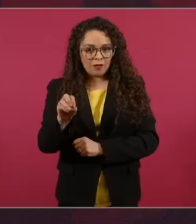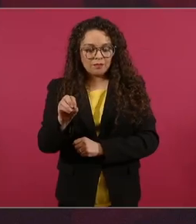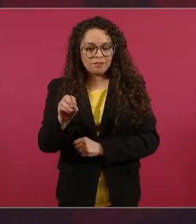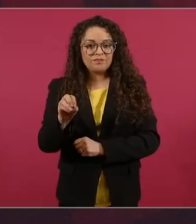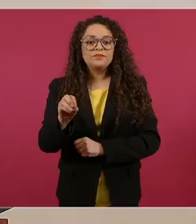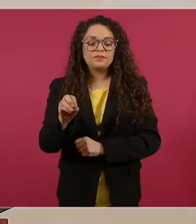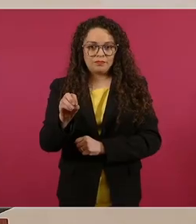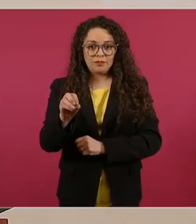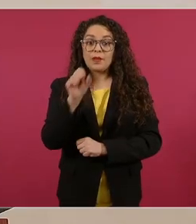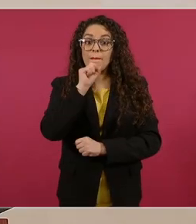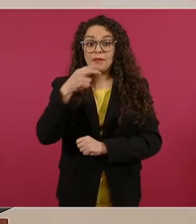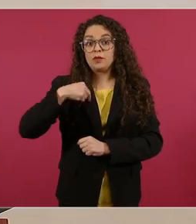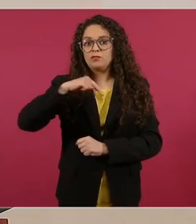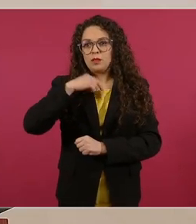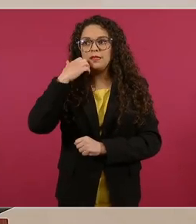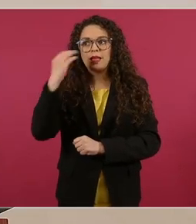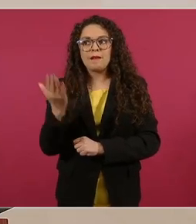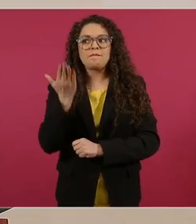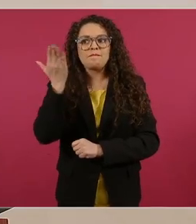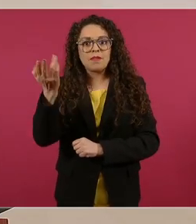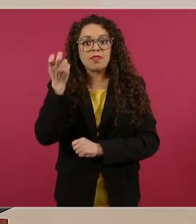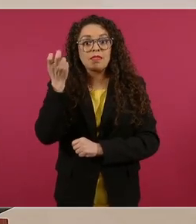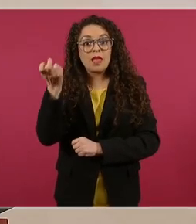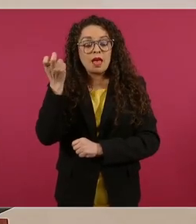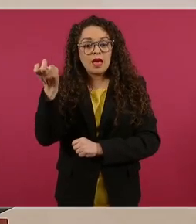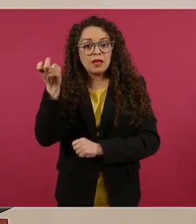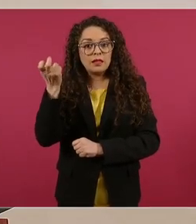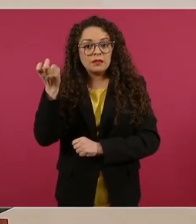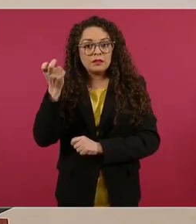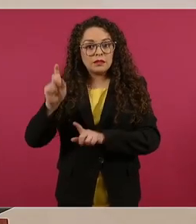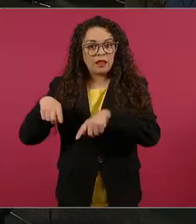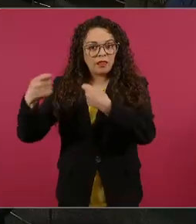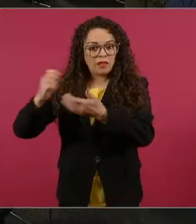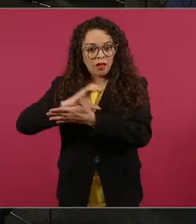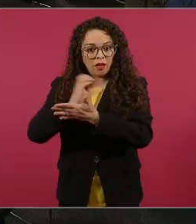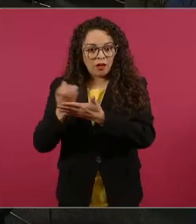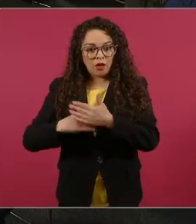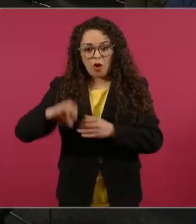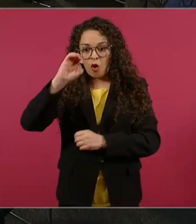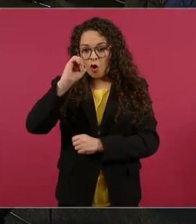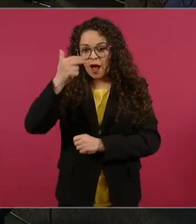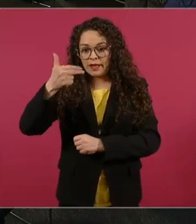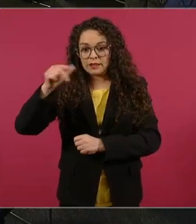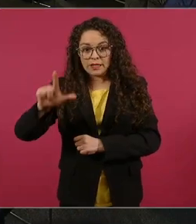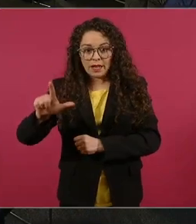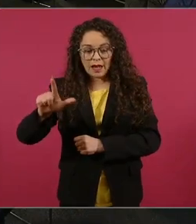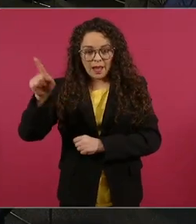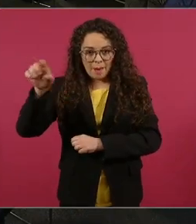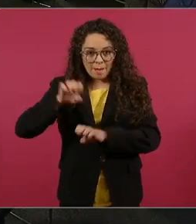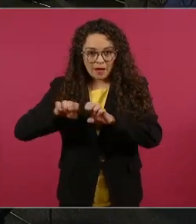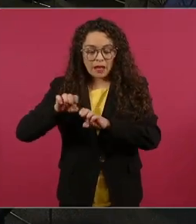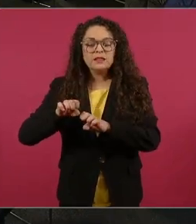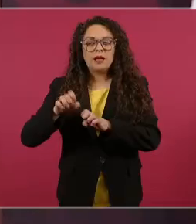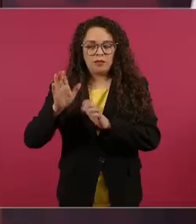informe también sobre esa concesión de OHL, si te parece, y